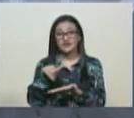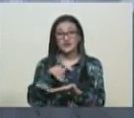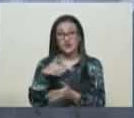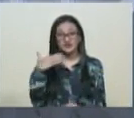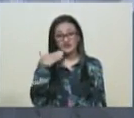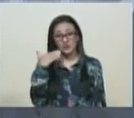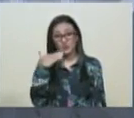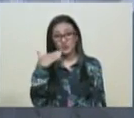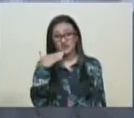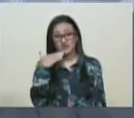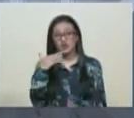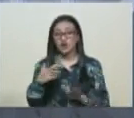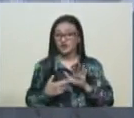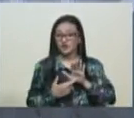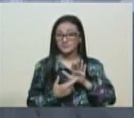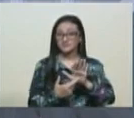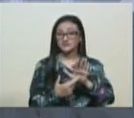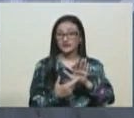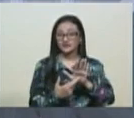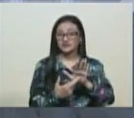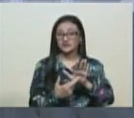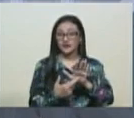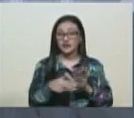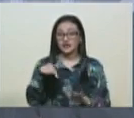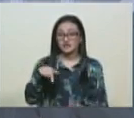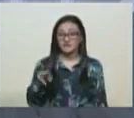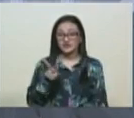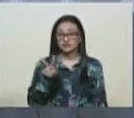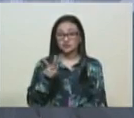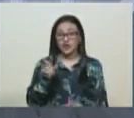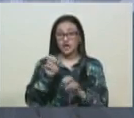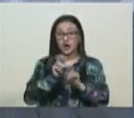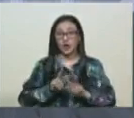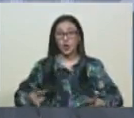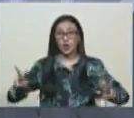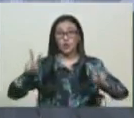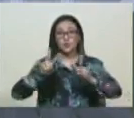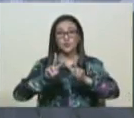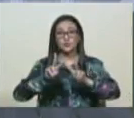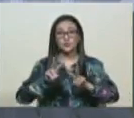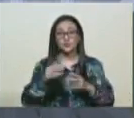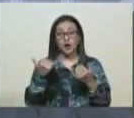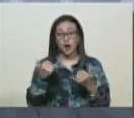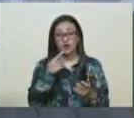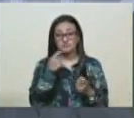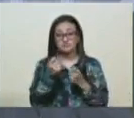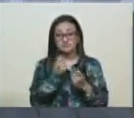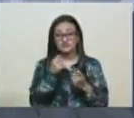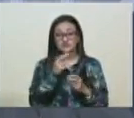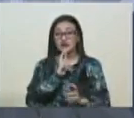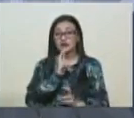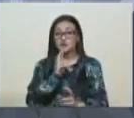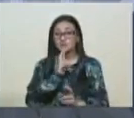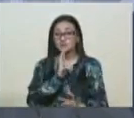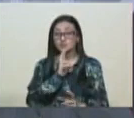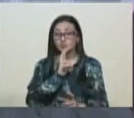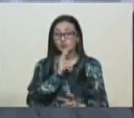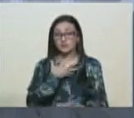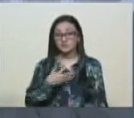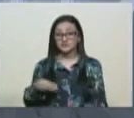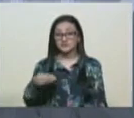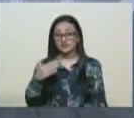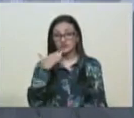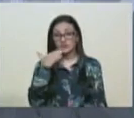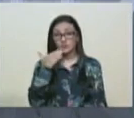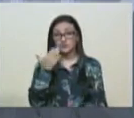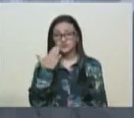Unidos, para representar a nuestra nación ante la ONU. A esta hora hace una intervención a la prensa como respuesta a la intervención del presidente de Estados